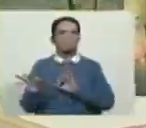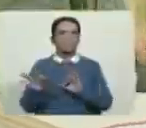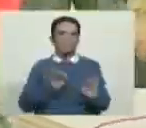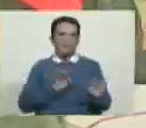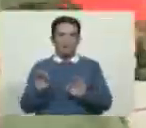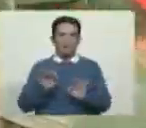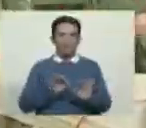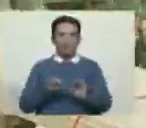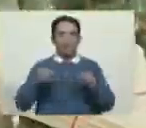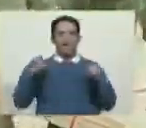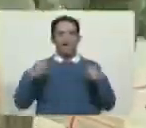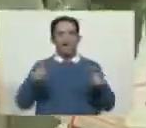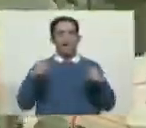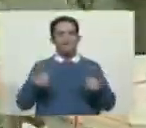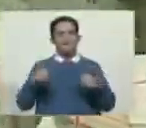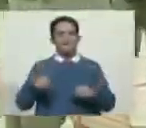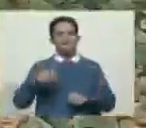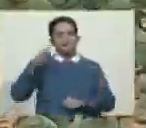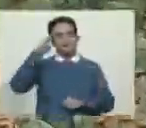militares Soberanía